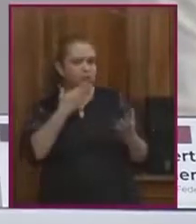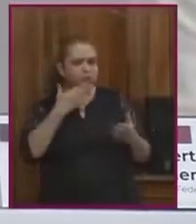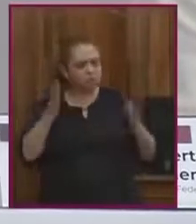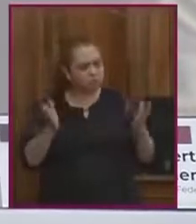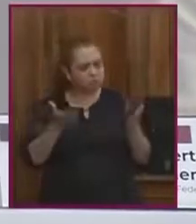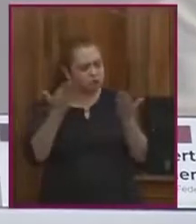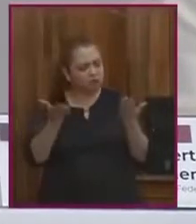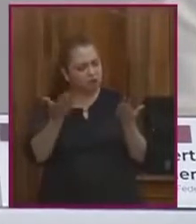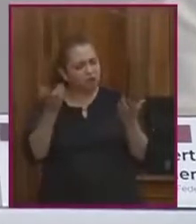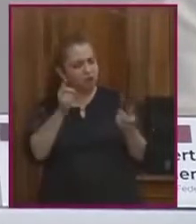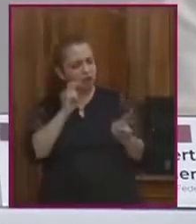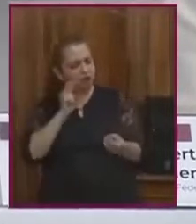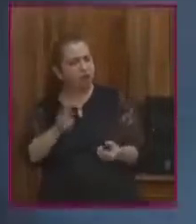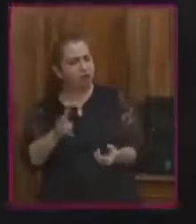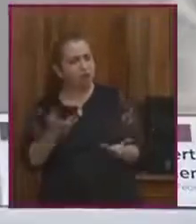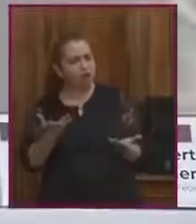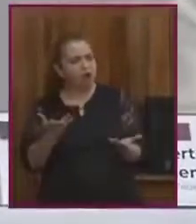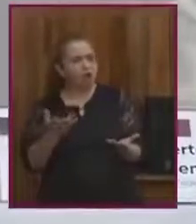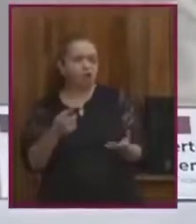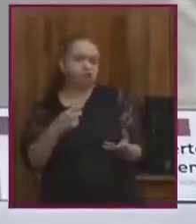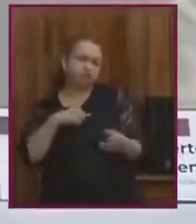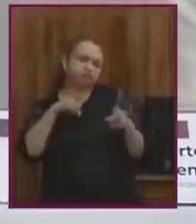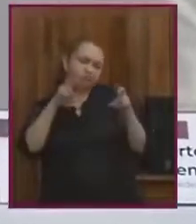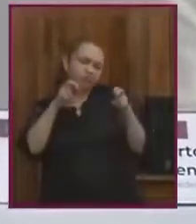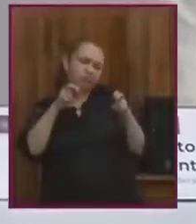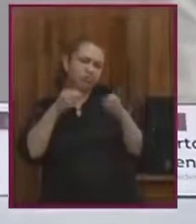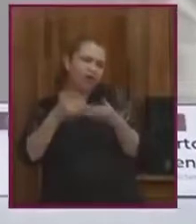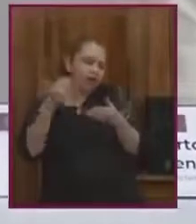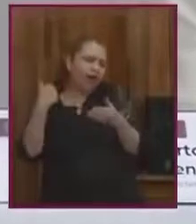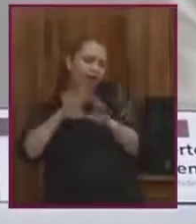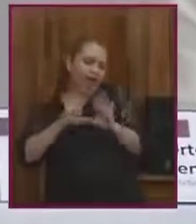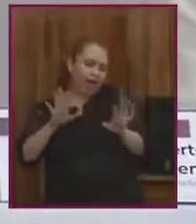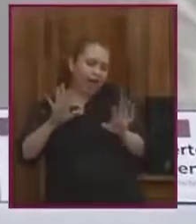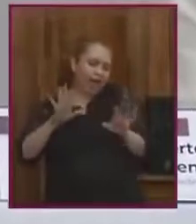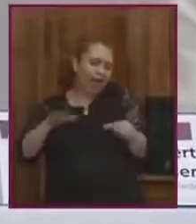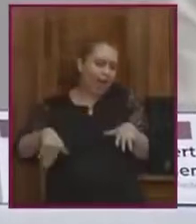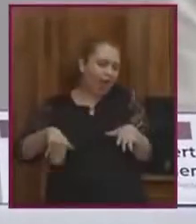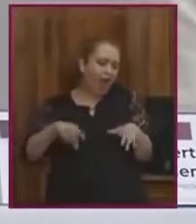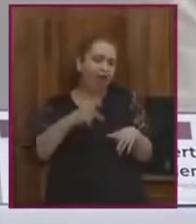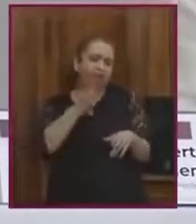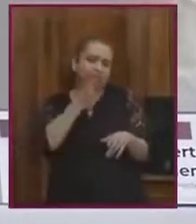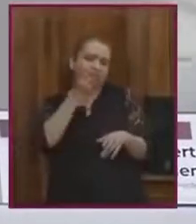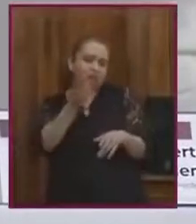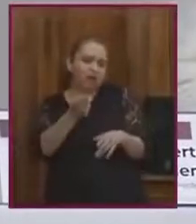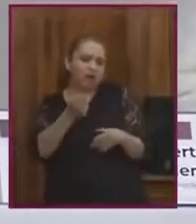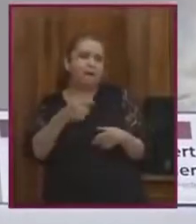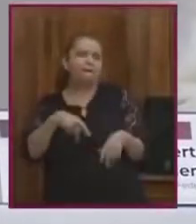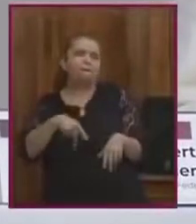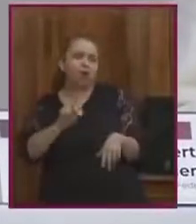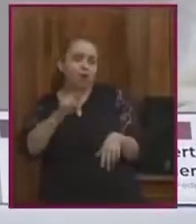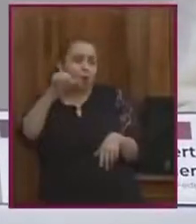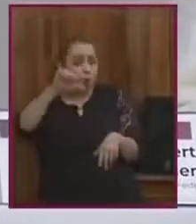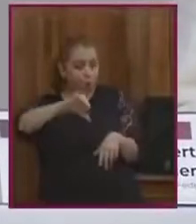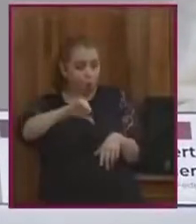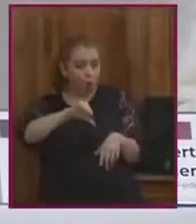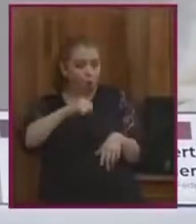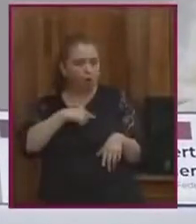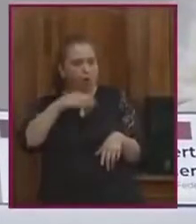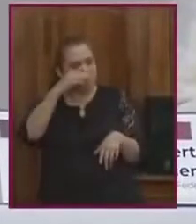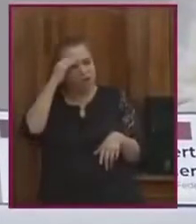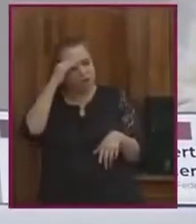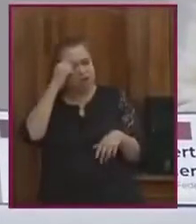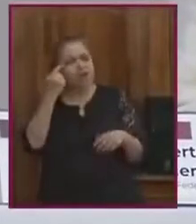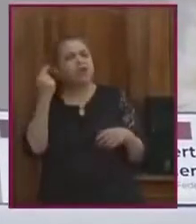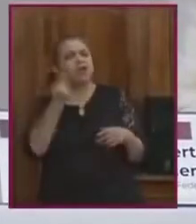tema, ya he hablado muchas veces de esto, pero el punto es que pensemos cuáles son las necesidades